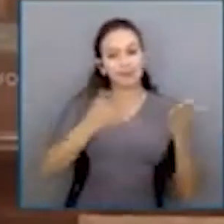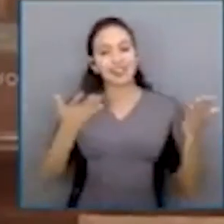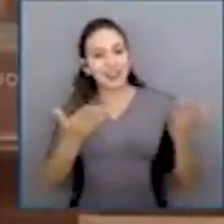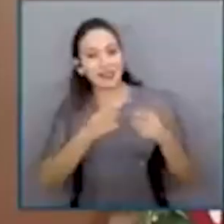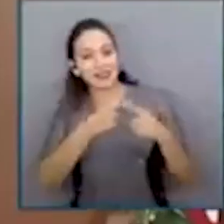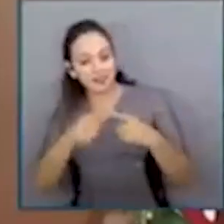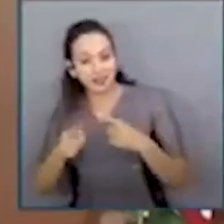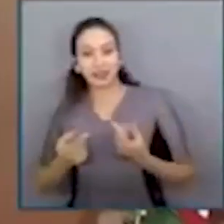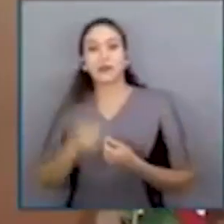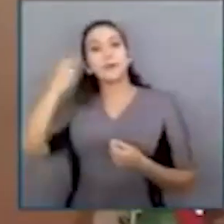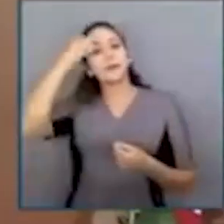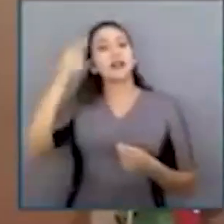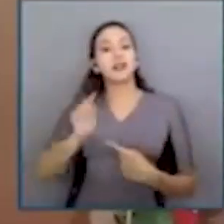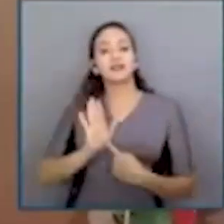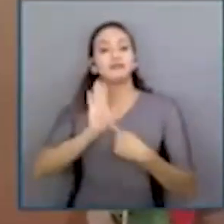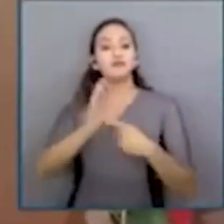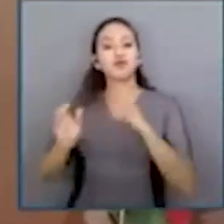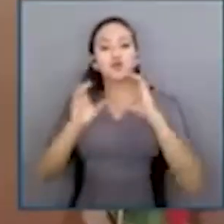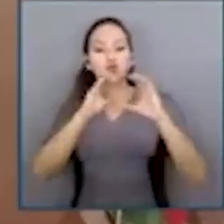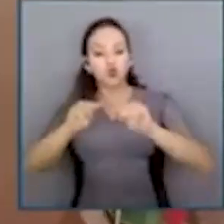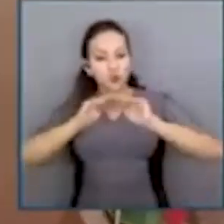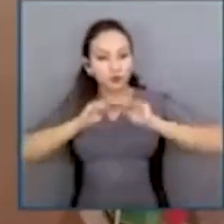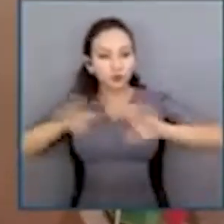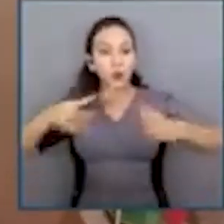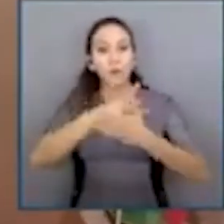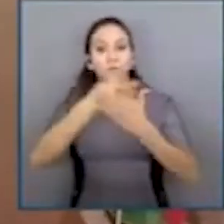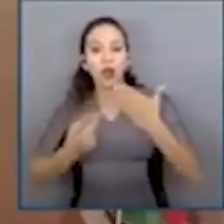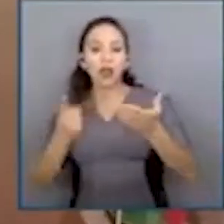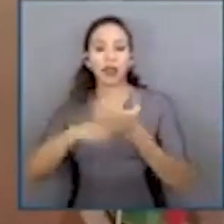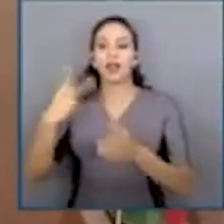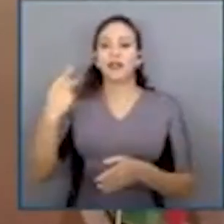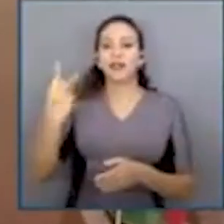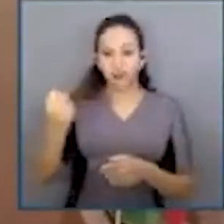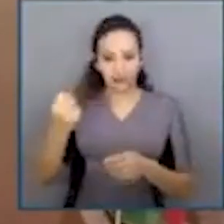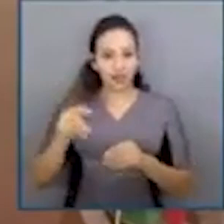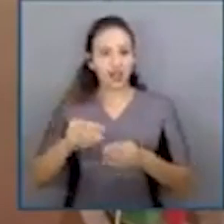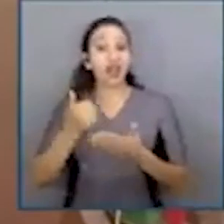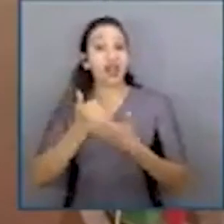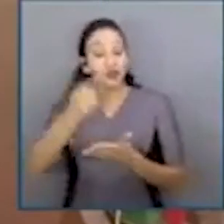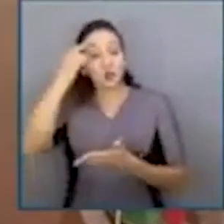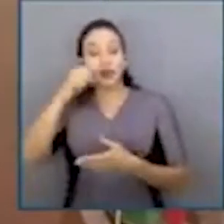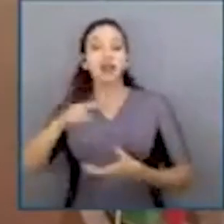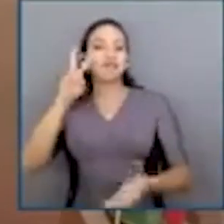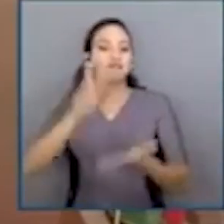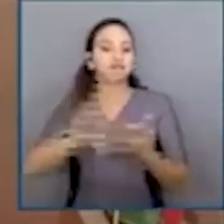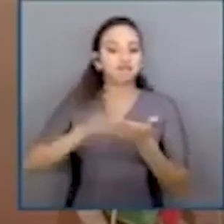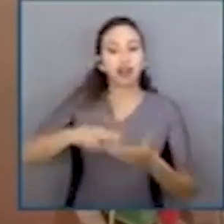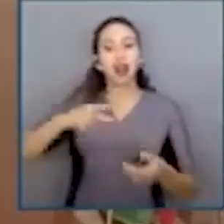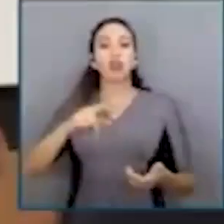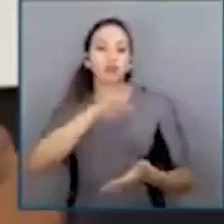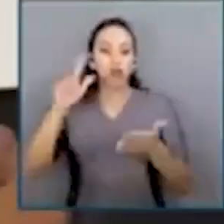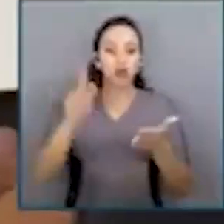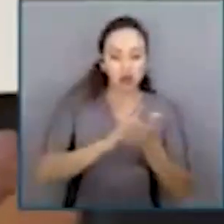fortalecer la comunicación y divulgación de programación que contribuya a consolidar valores democráticos y de cultura de la